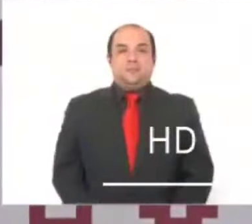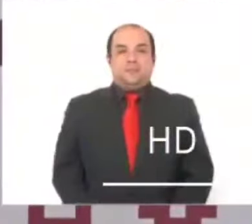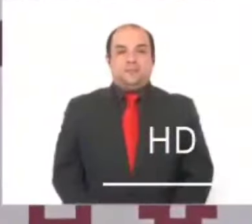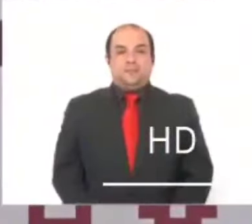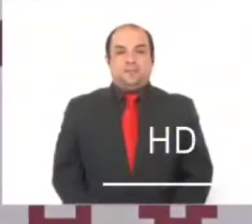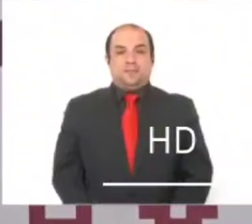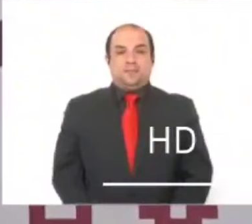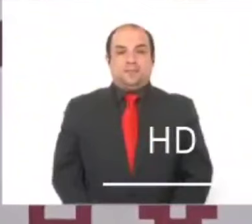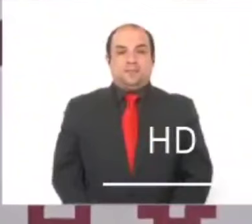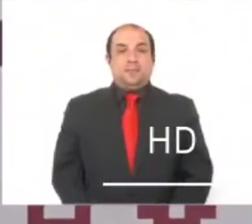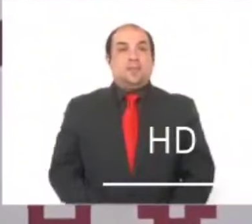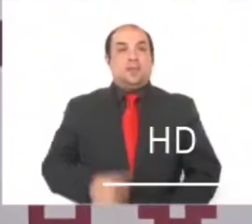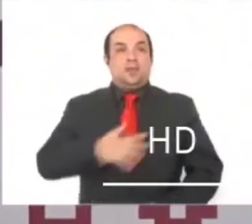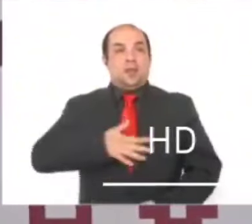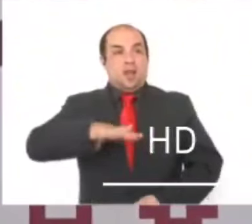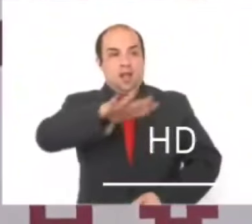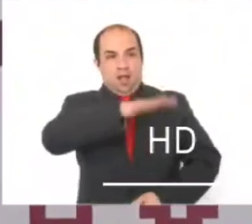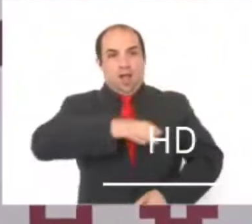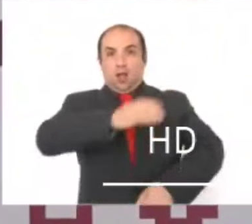A nombre de mis compañeros,